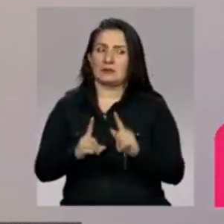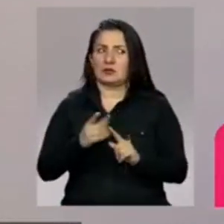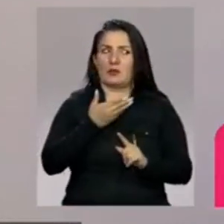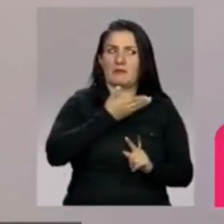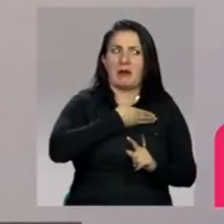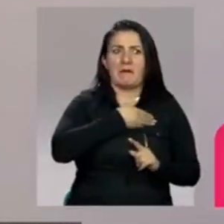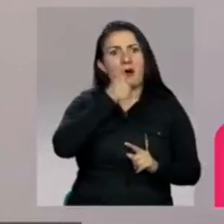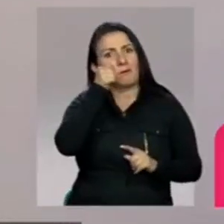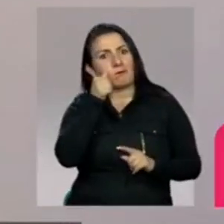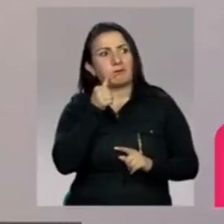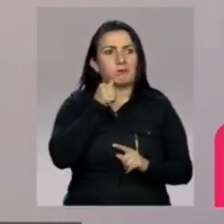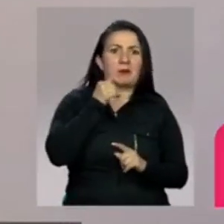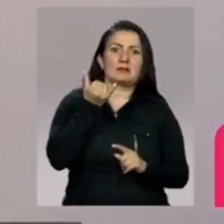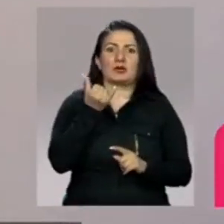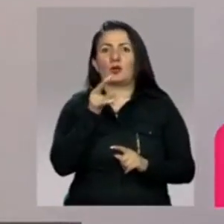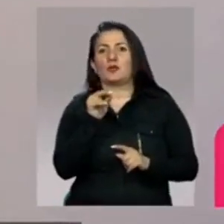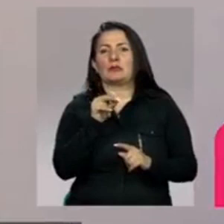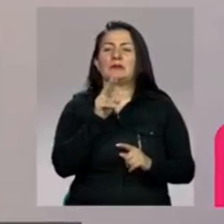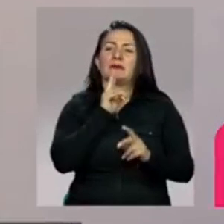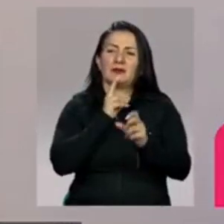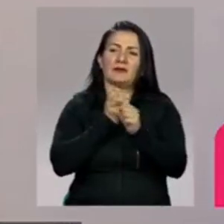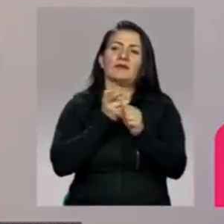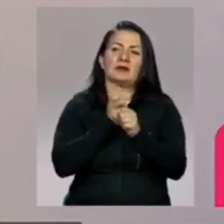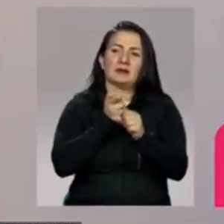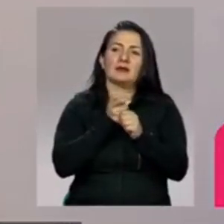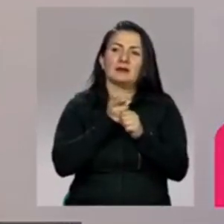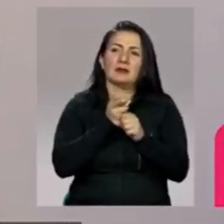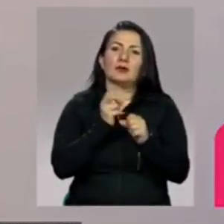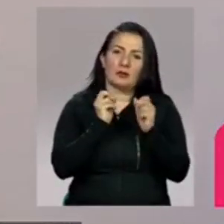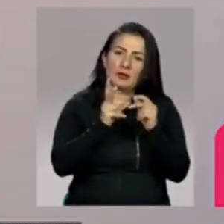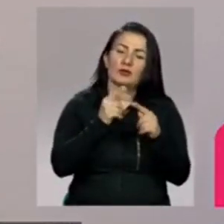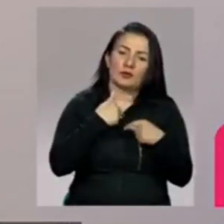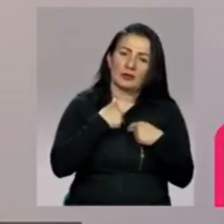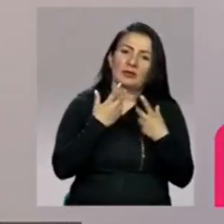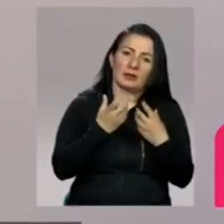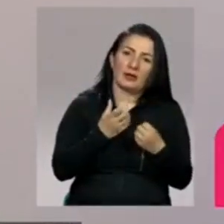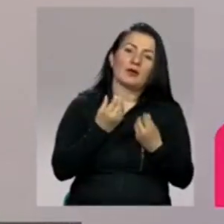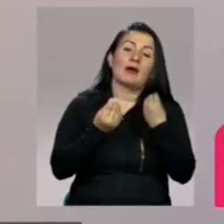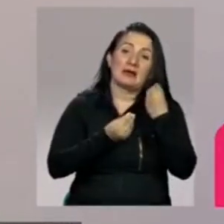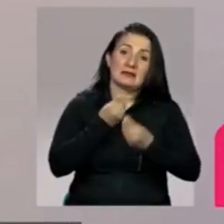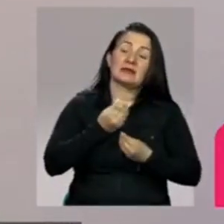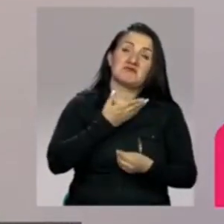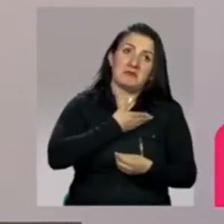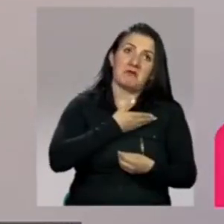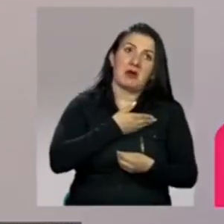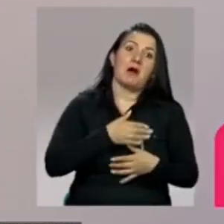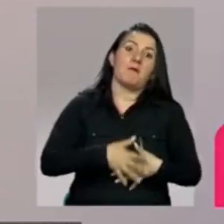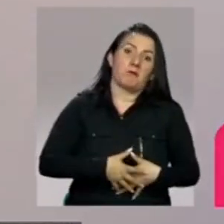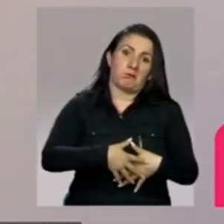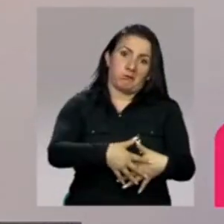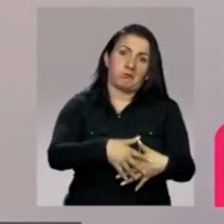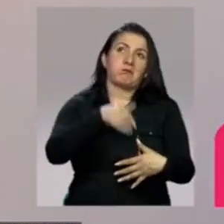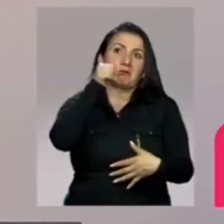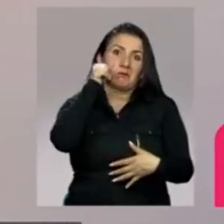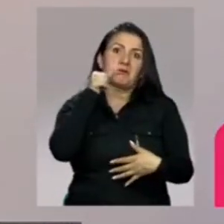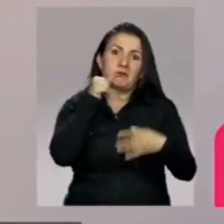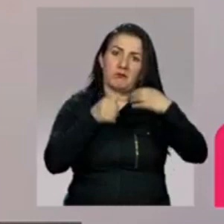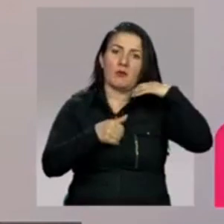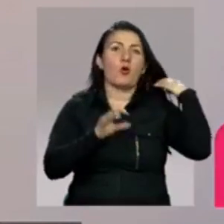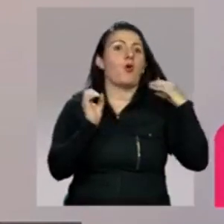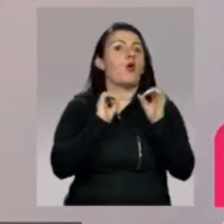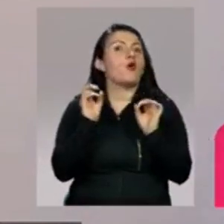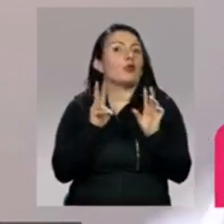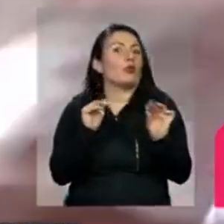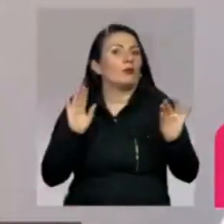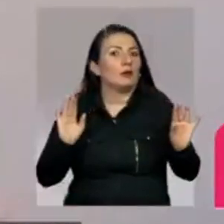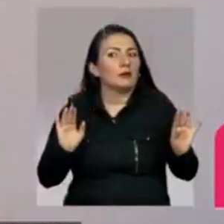no, pues bajo esas condiciones difícilmente vas a decir, ok, si lo quiero hacer o si quiero convertirme en mamá.